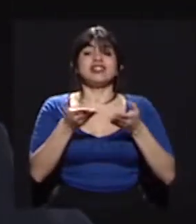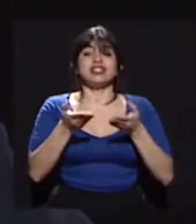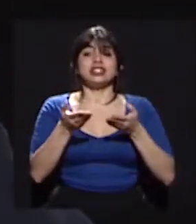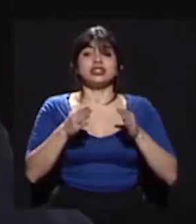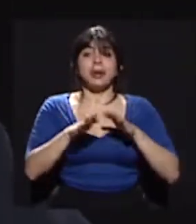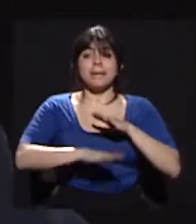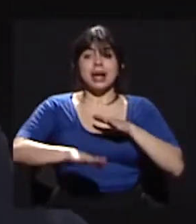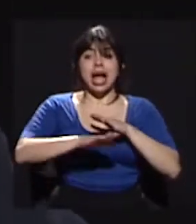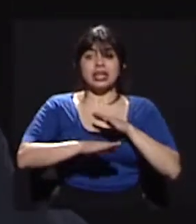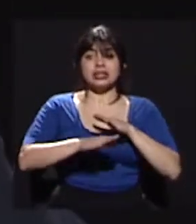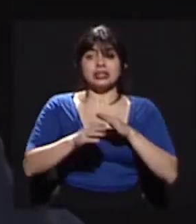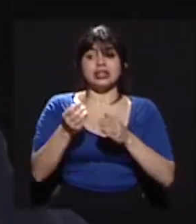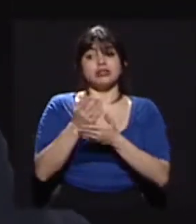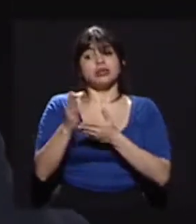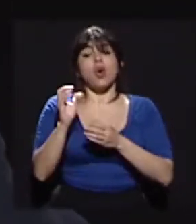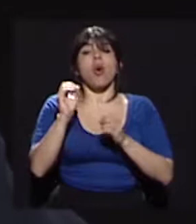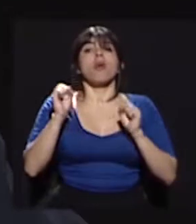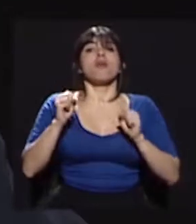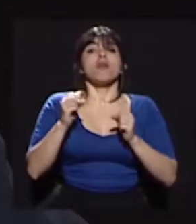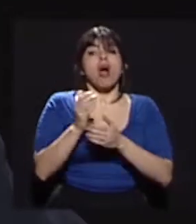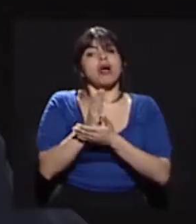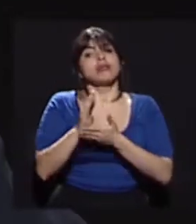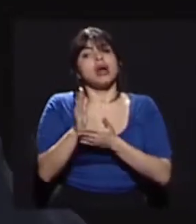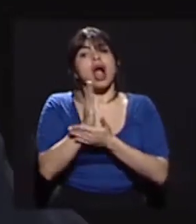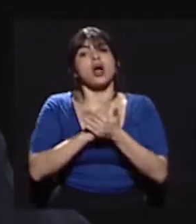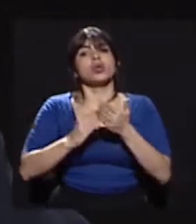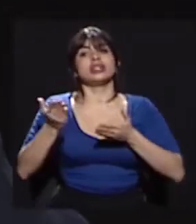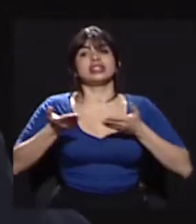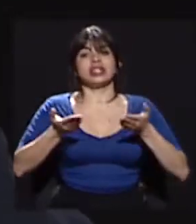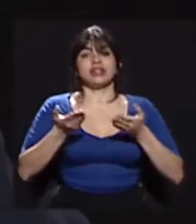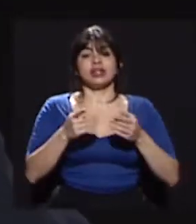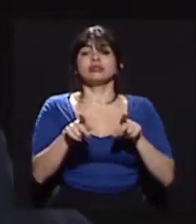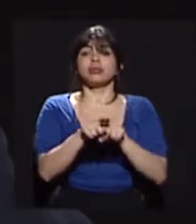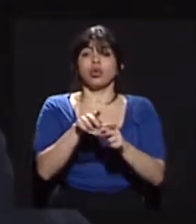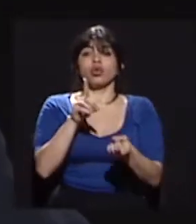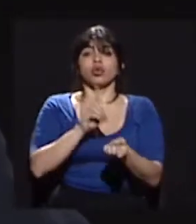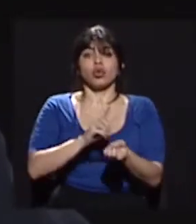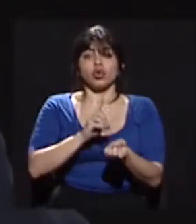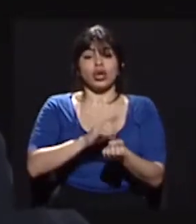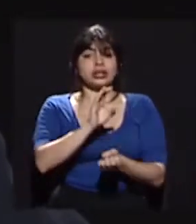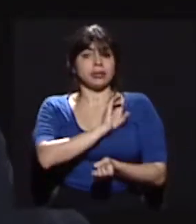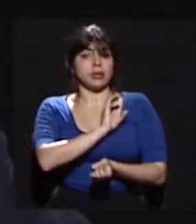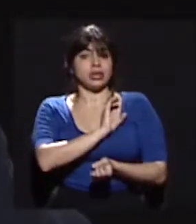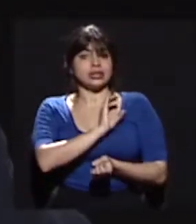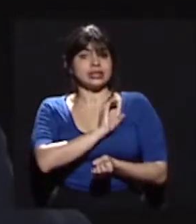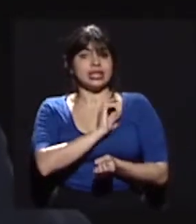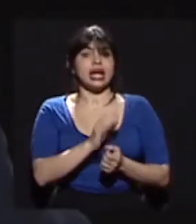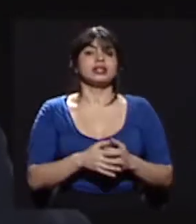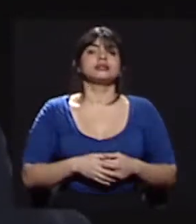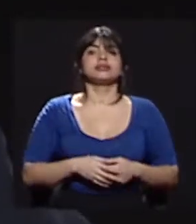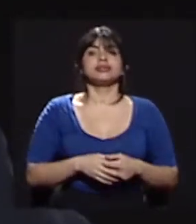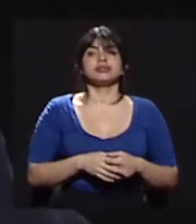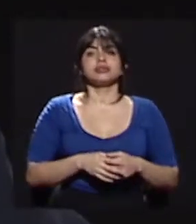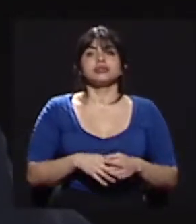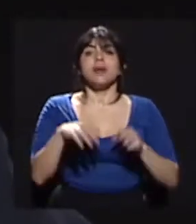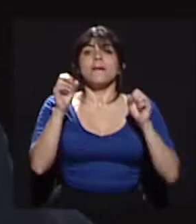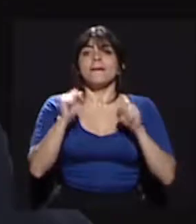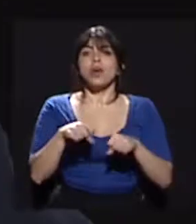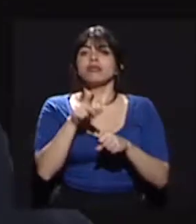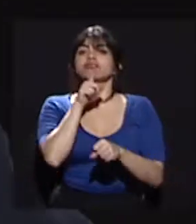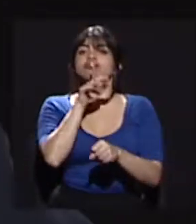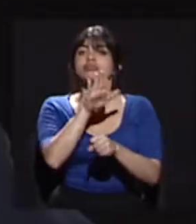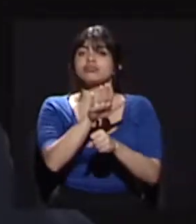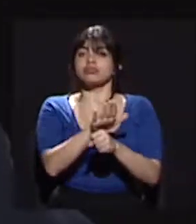excluyendo o podrían excluir se una cantidad importante de servicios incluidos los médicos y los policiales y se garantiza